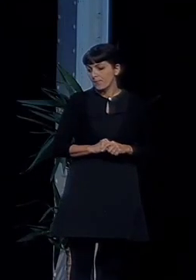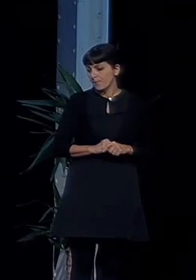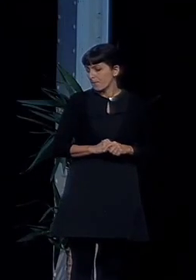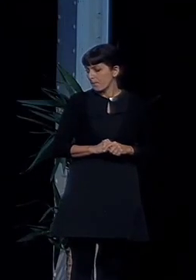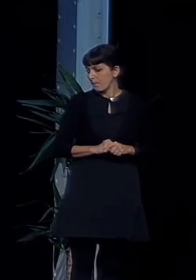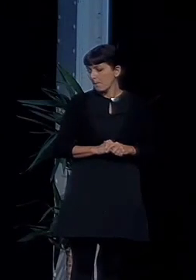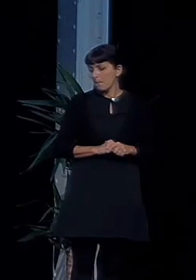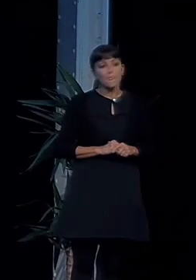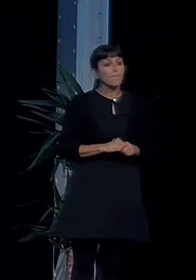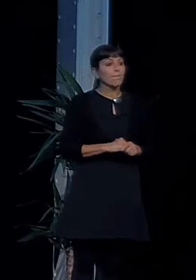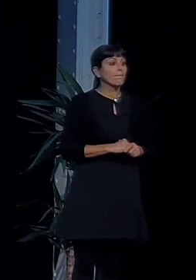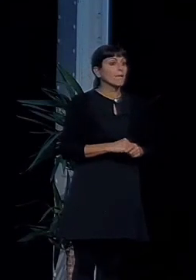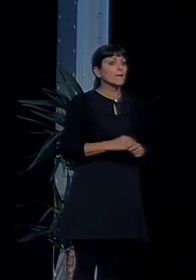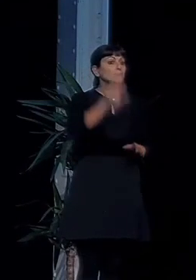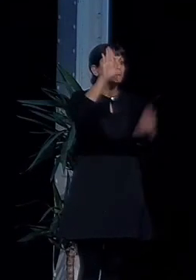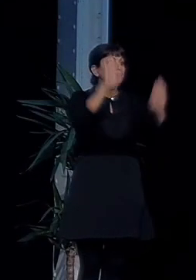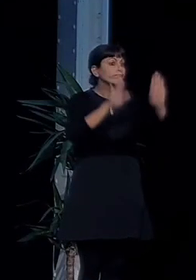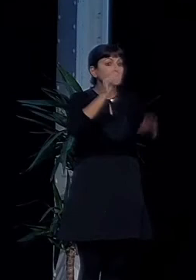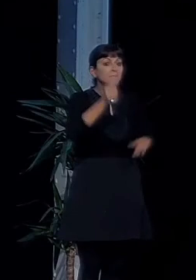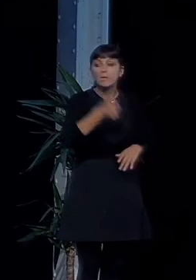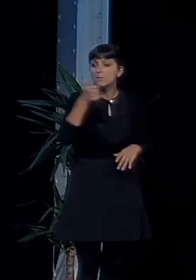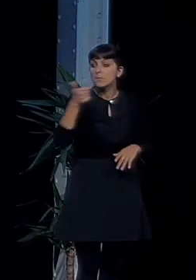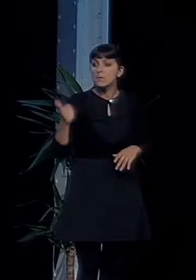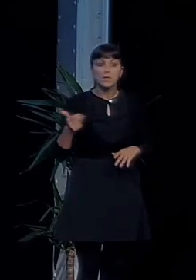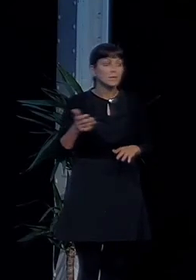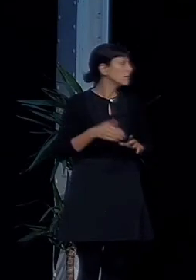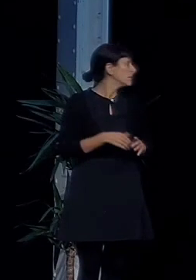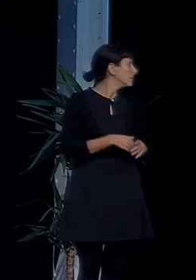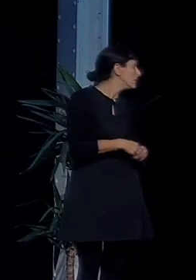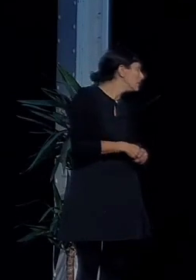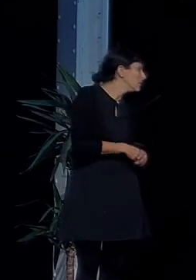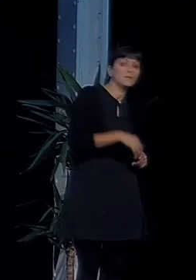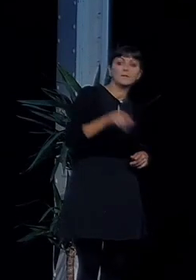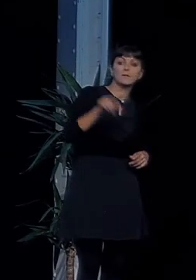No sé si hay más palabras, no veo manos levantadas por allí.